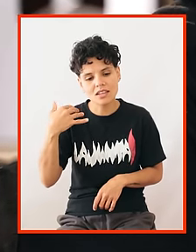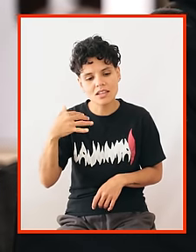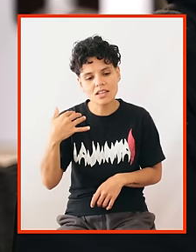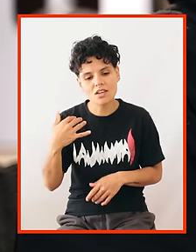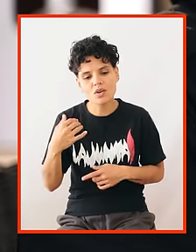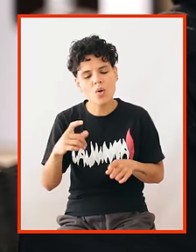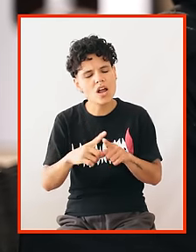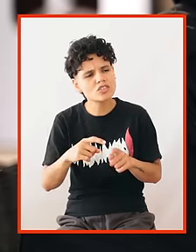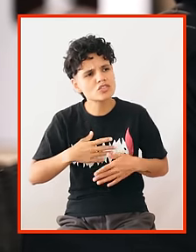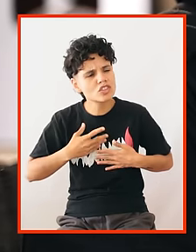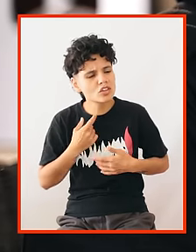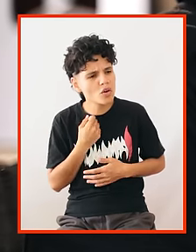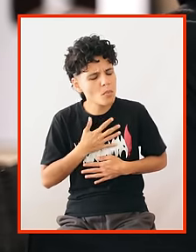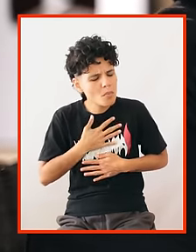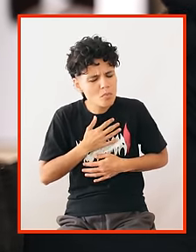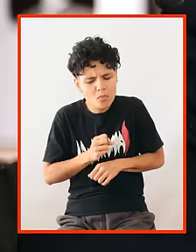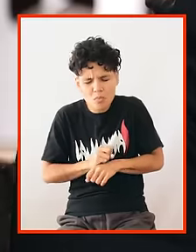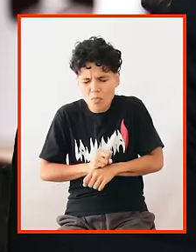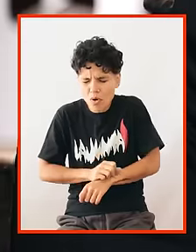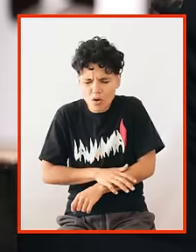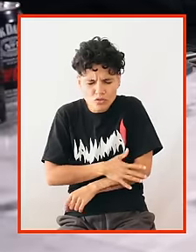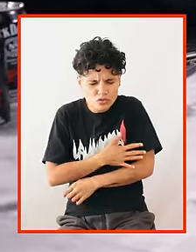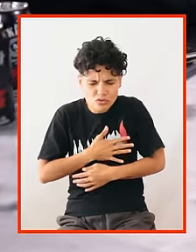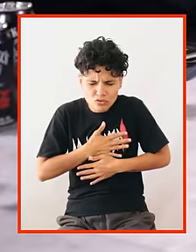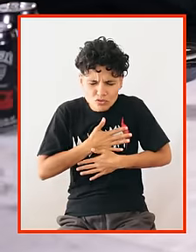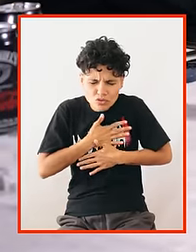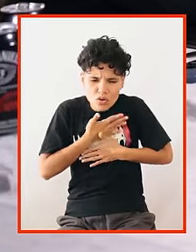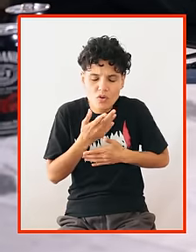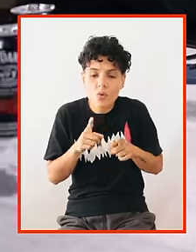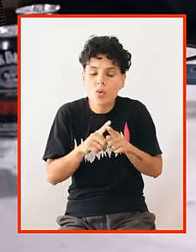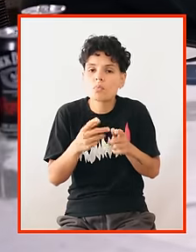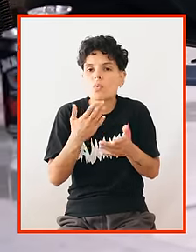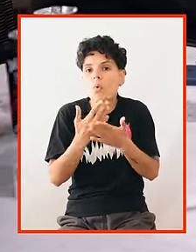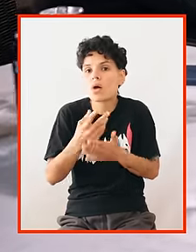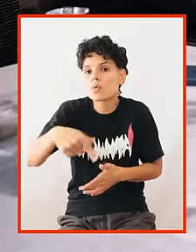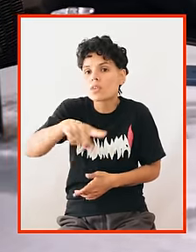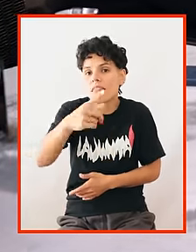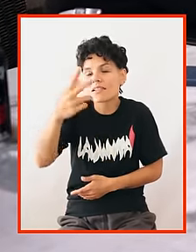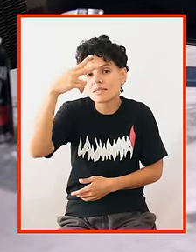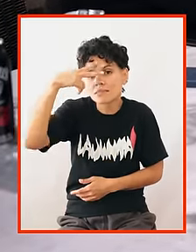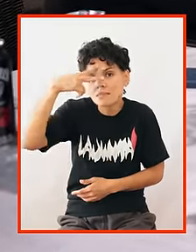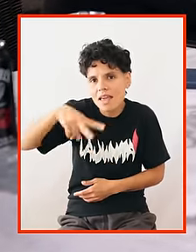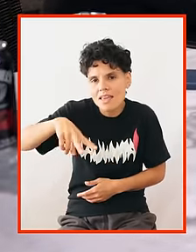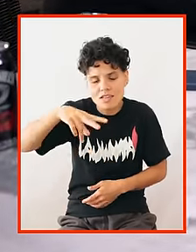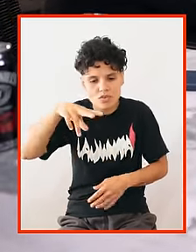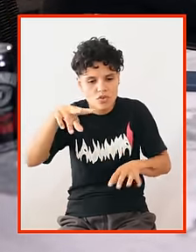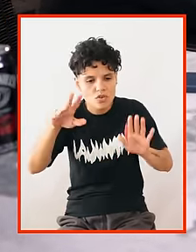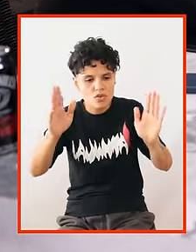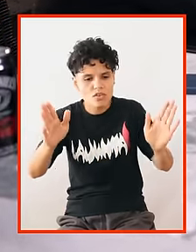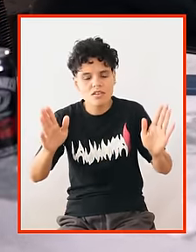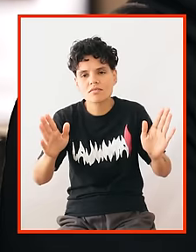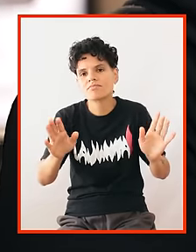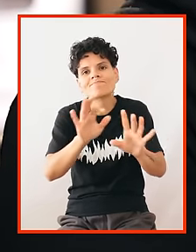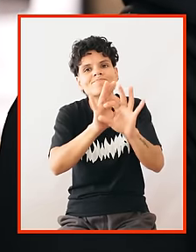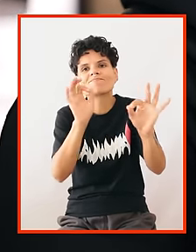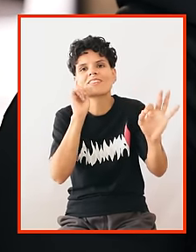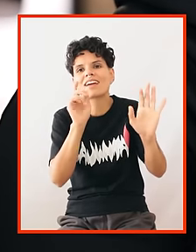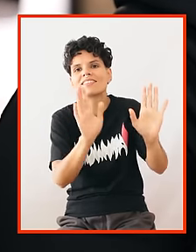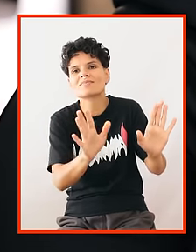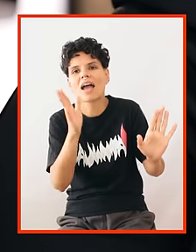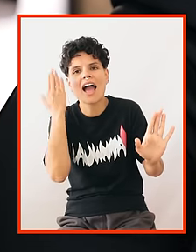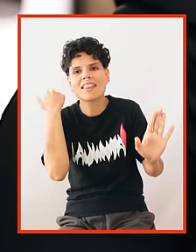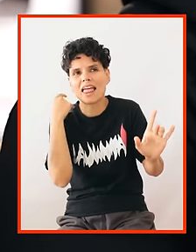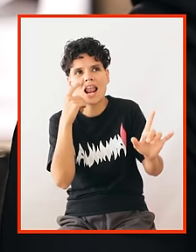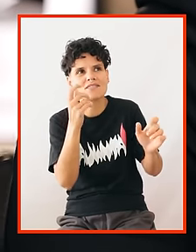creo que uno se emociona mucho porque son momentos que, como les decía, cuando se sorprendieron en México, que son momentos que quizás ya no vuelven por la tecnología, uno